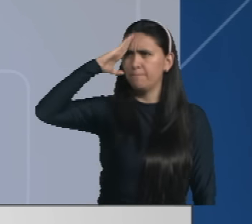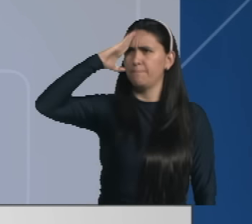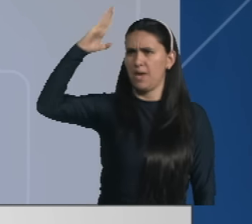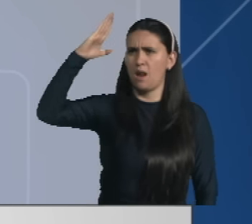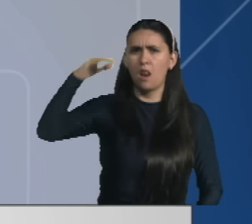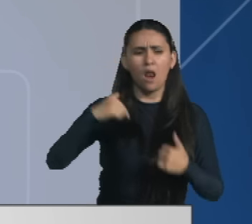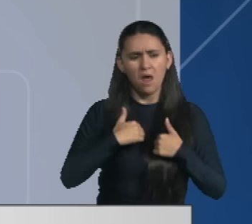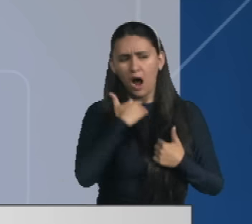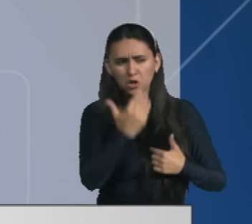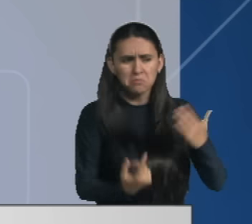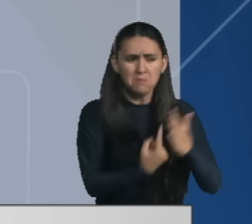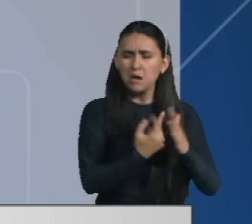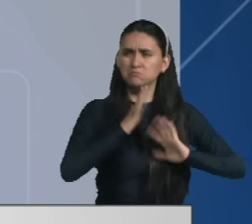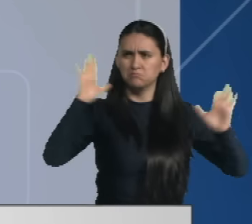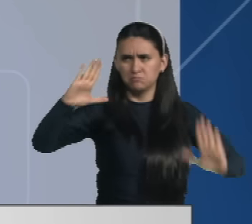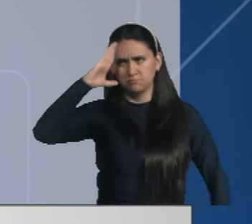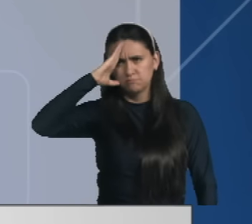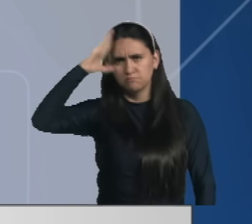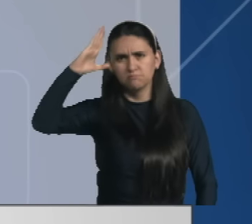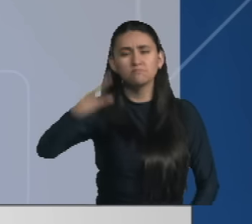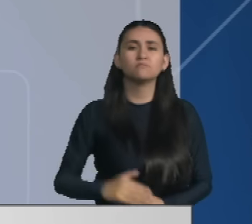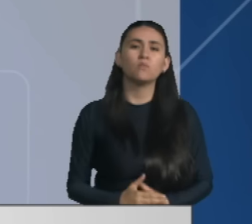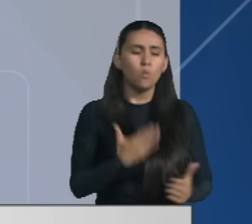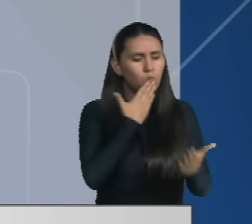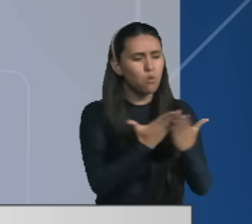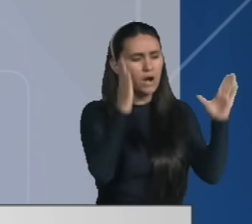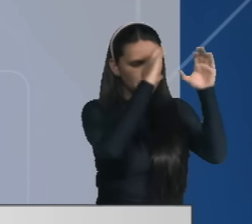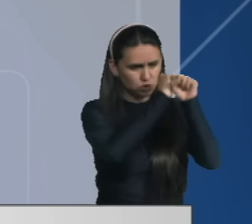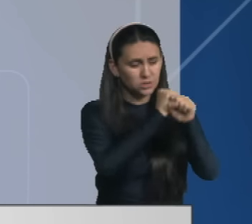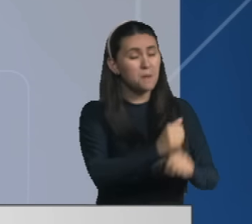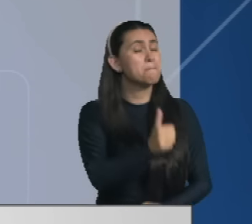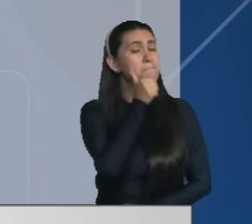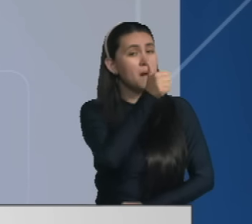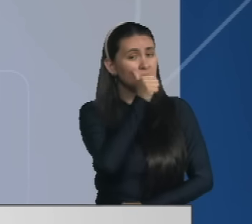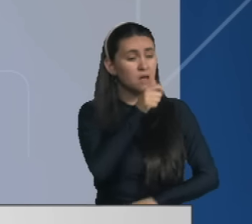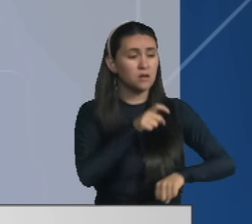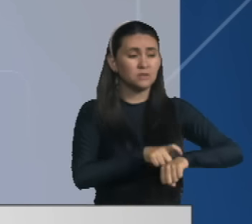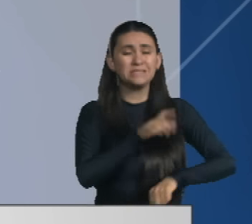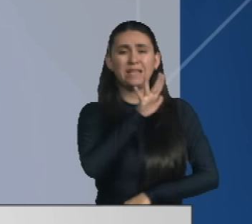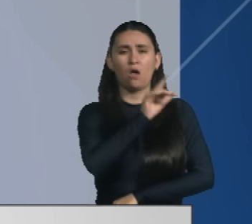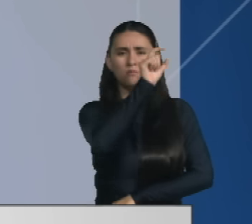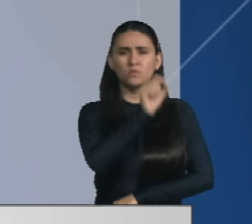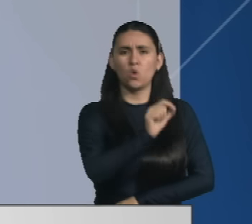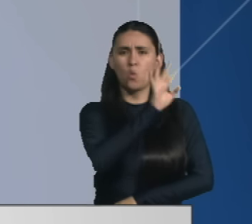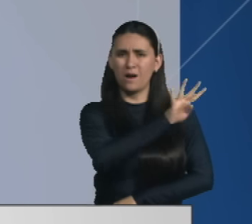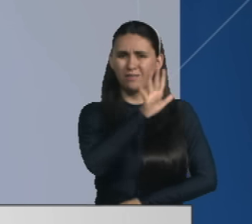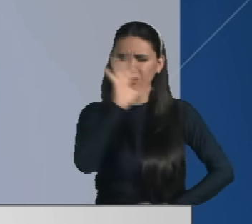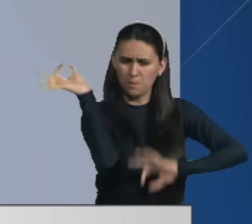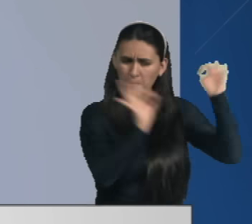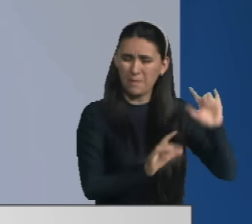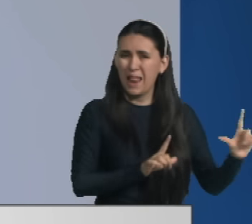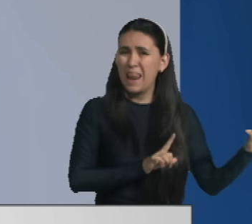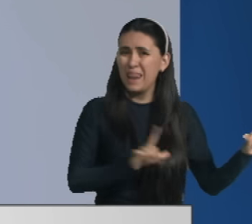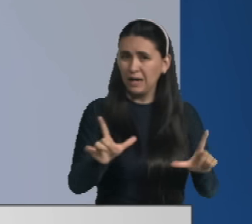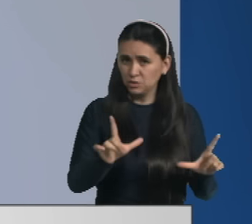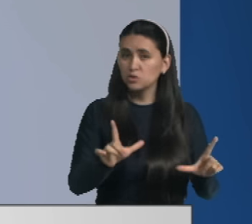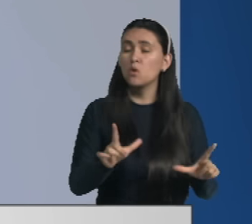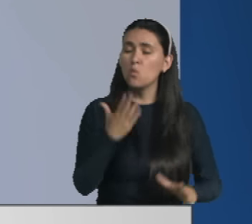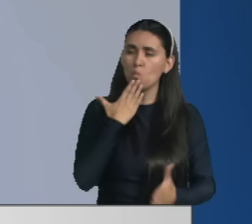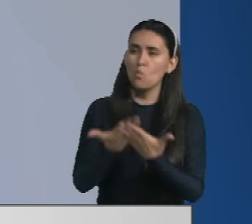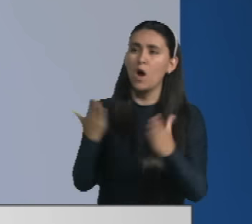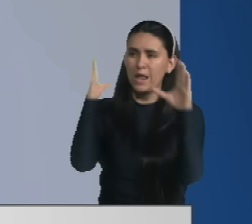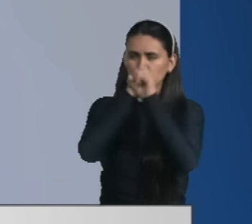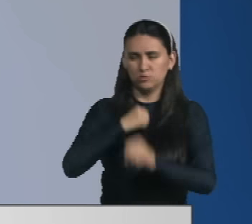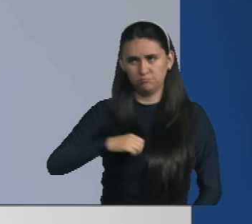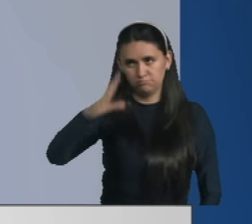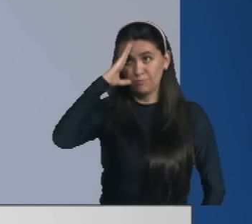sin novedad, como ordene, mi general. Buenas noches, lancero. Mañana, por favor, 5:45, ya todo preparado. Mi general, buenas noches,